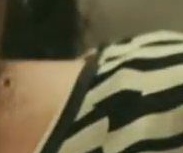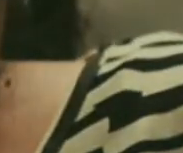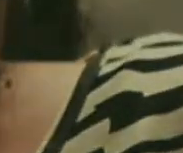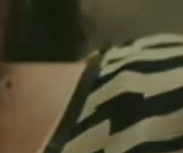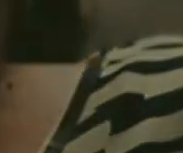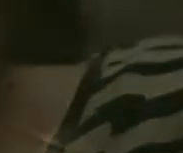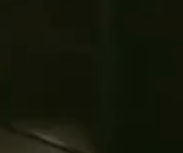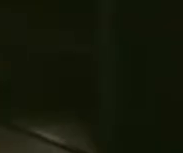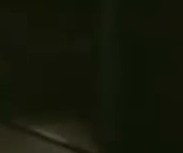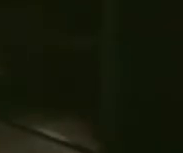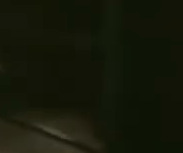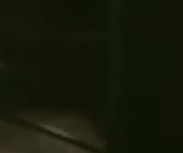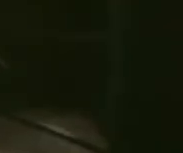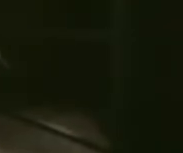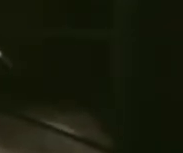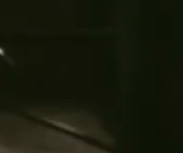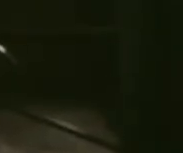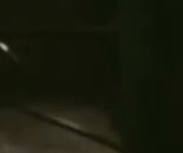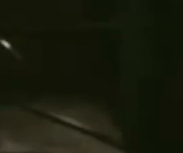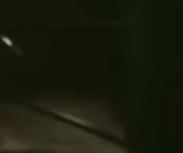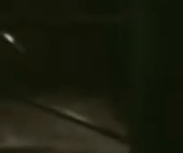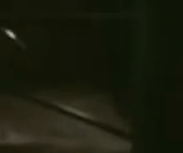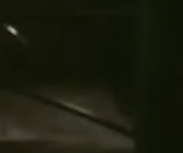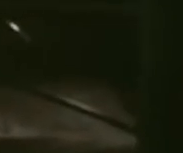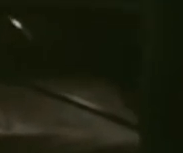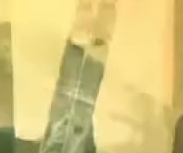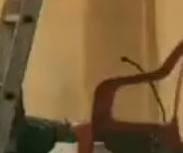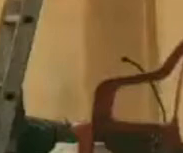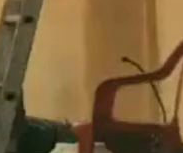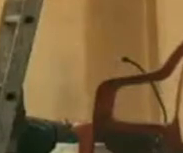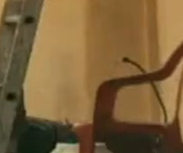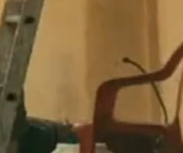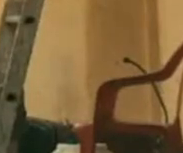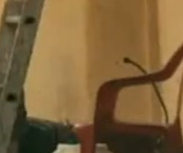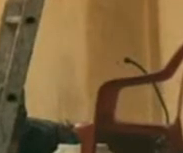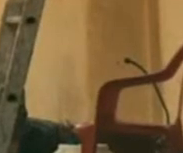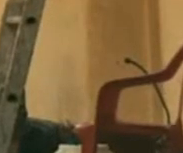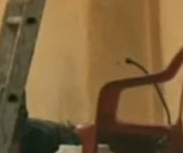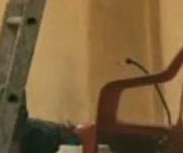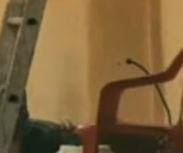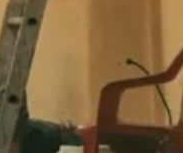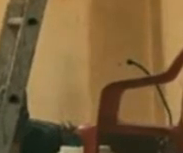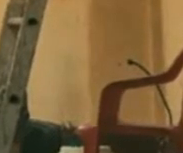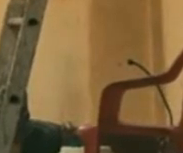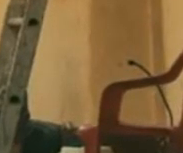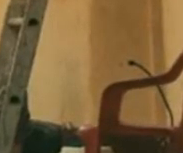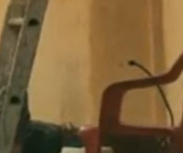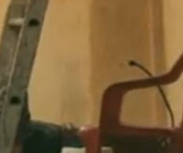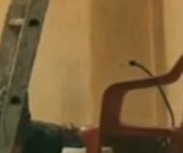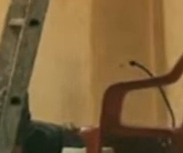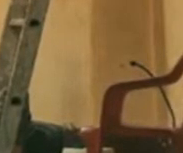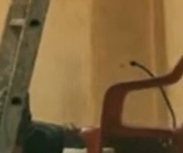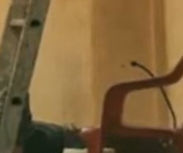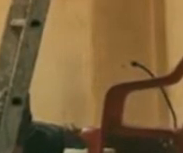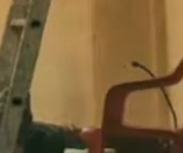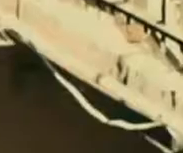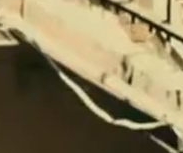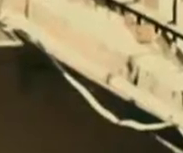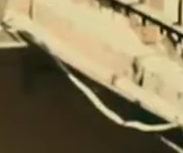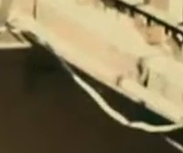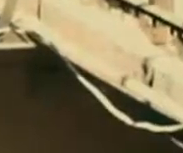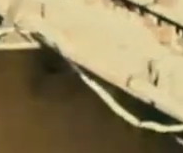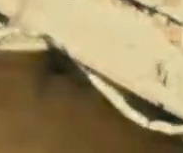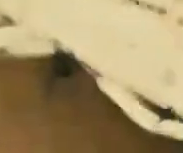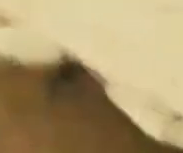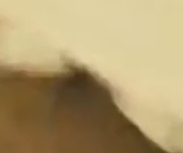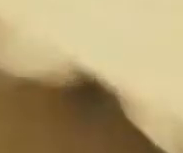estaba tendido en una cama a causa de la cirrosis hepática. Tomaba mucho. Cuando mi padre murió, ya nada más se incorporó y vomitó un